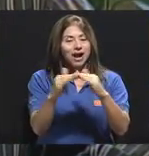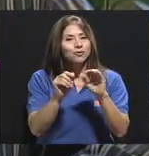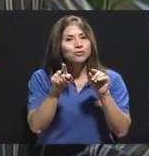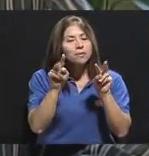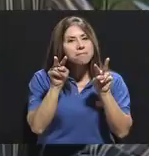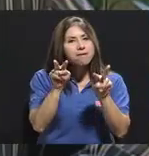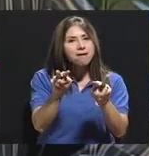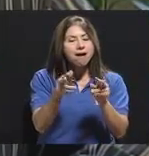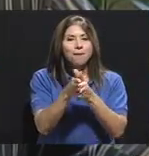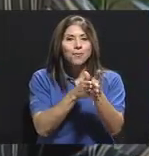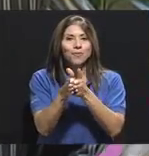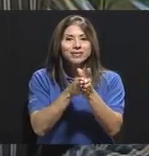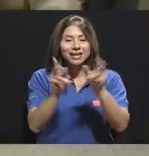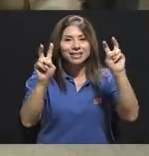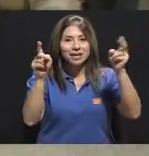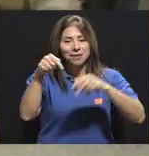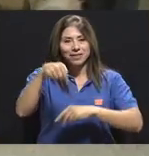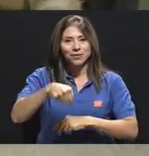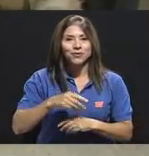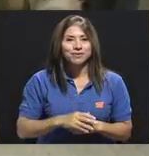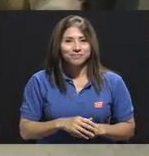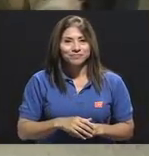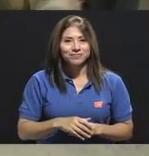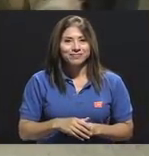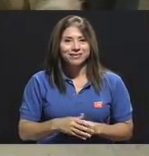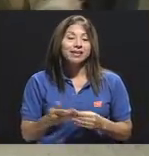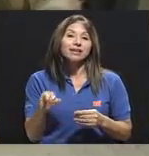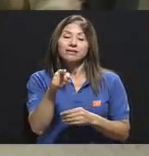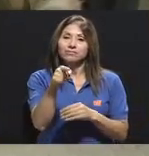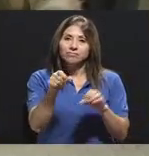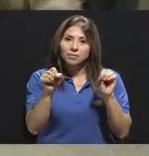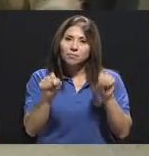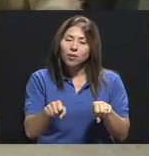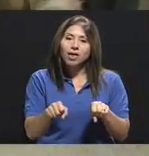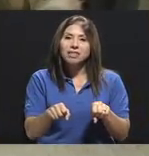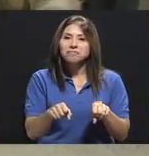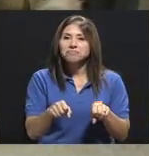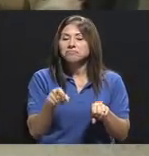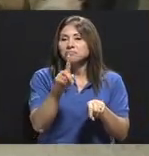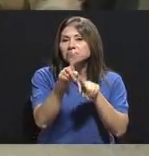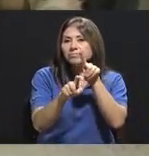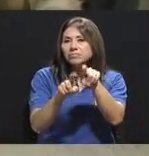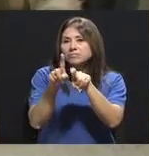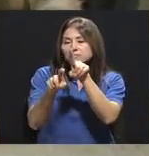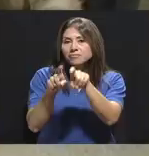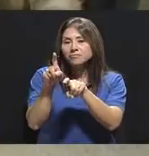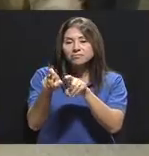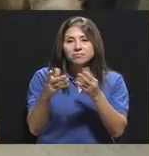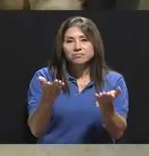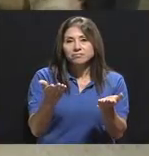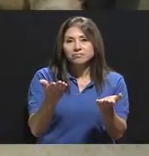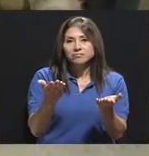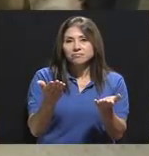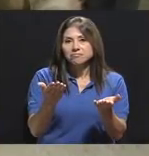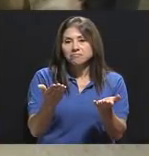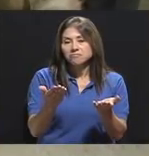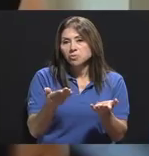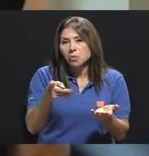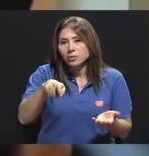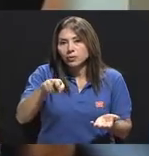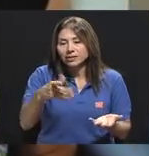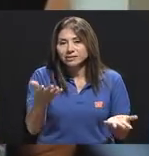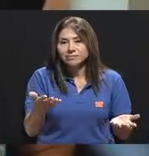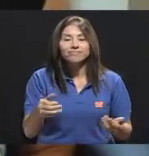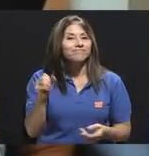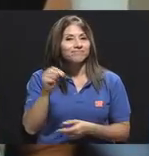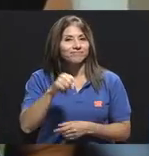aprovechar el tema de hoy y que puedan pues hacer las consultas cuando tengan la necesidad